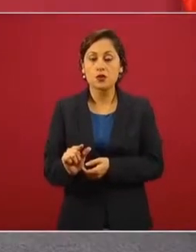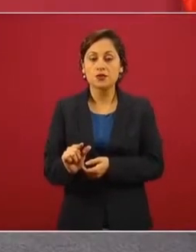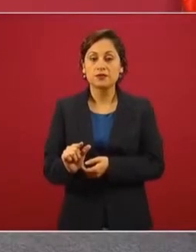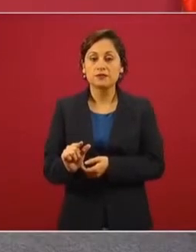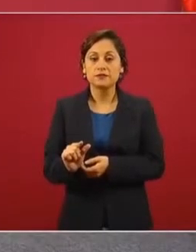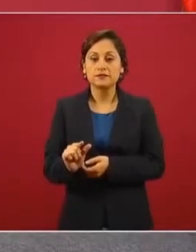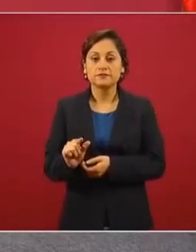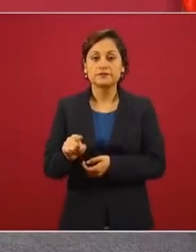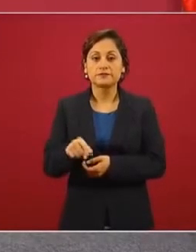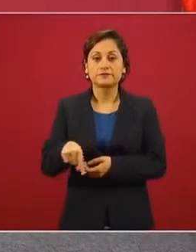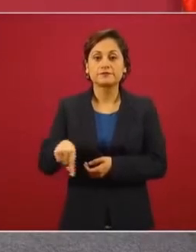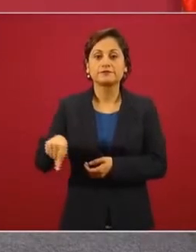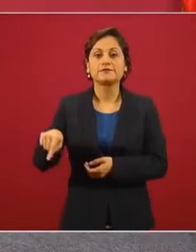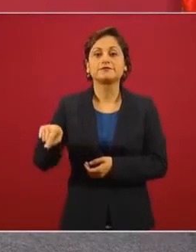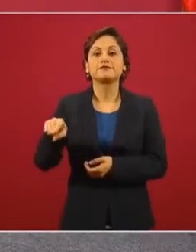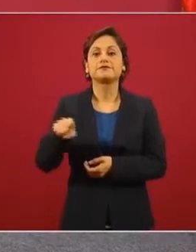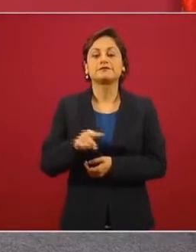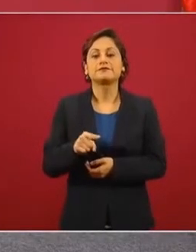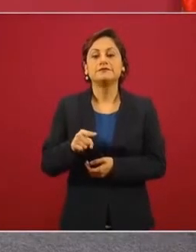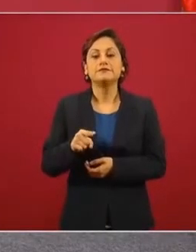y les queda ese